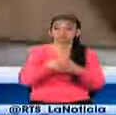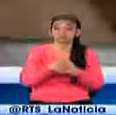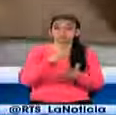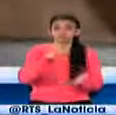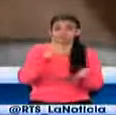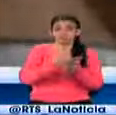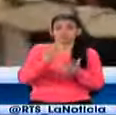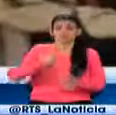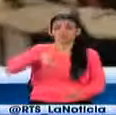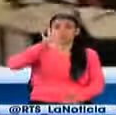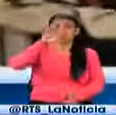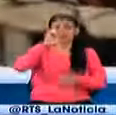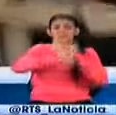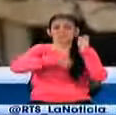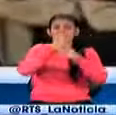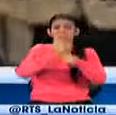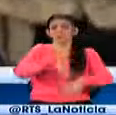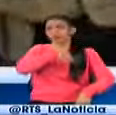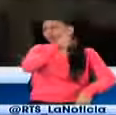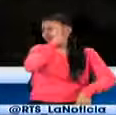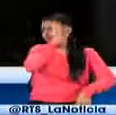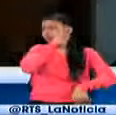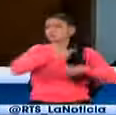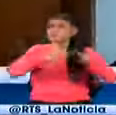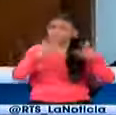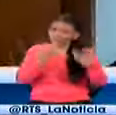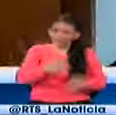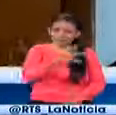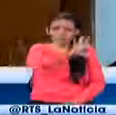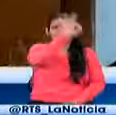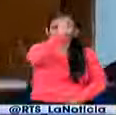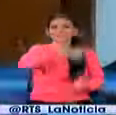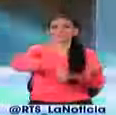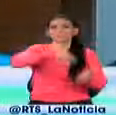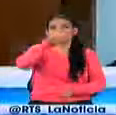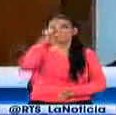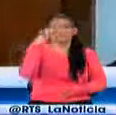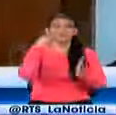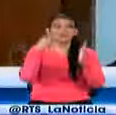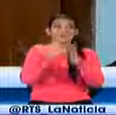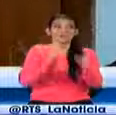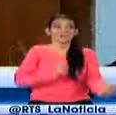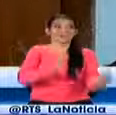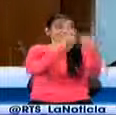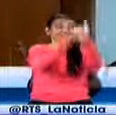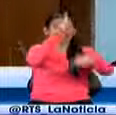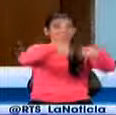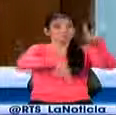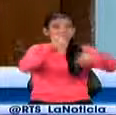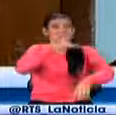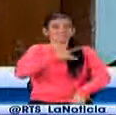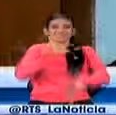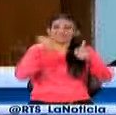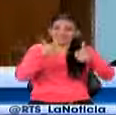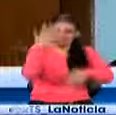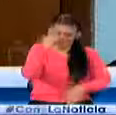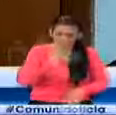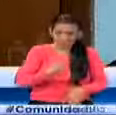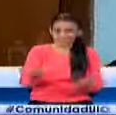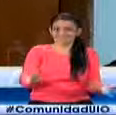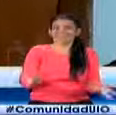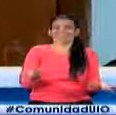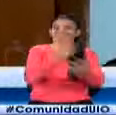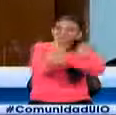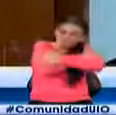pierde la esperanza de encontrar a su hermana mayor. Uno reencontrarse con un amigo es maravilloso, es